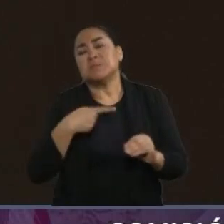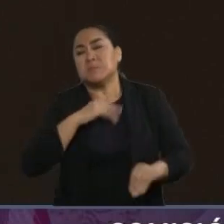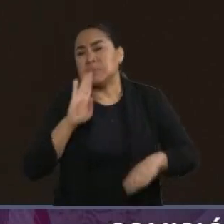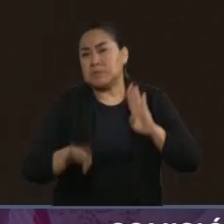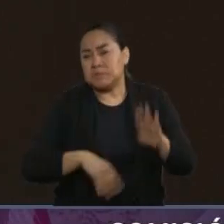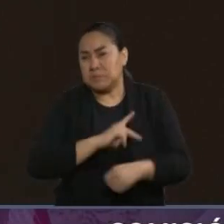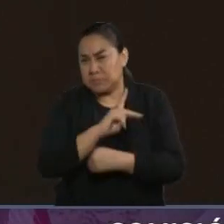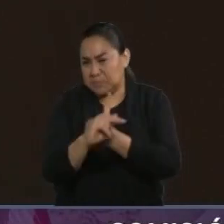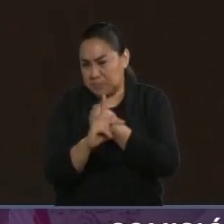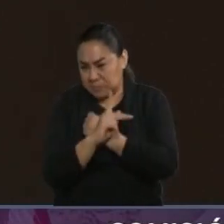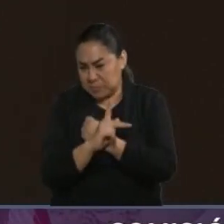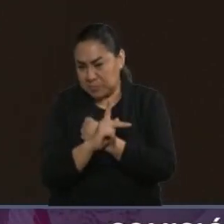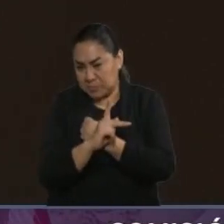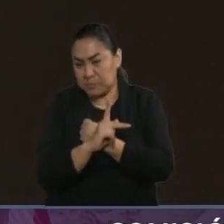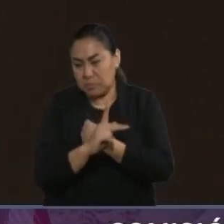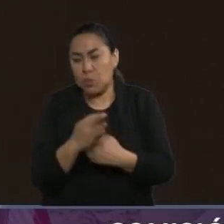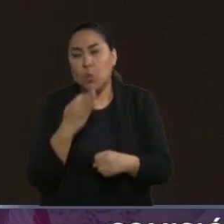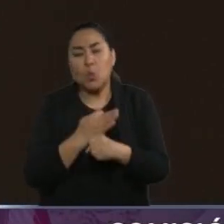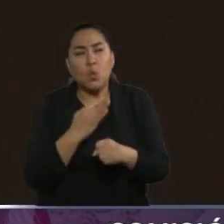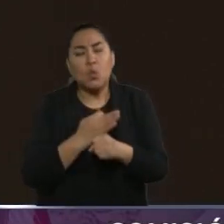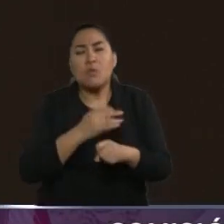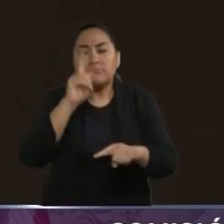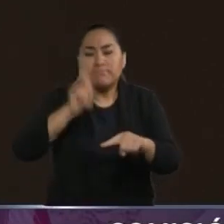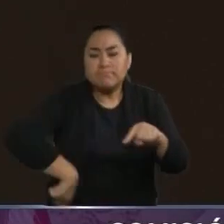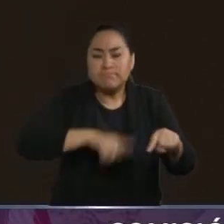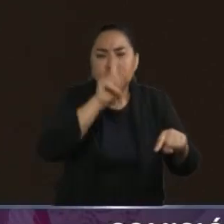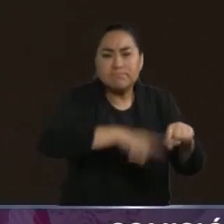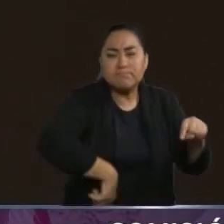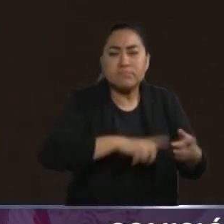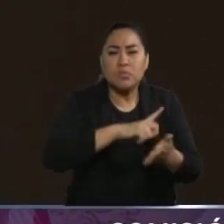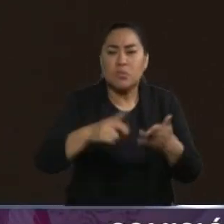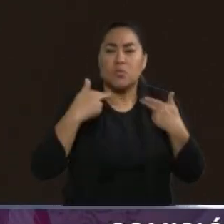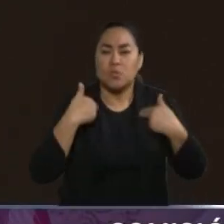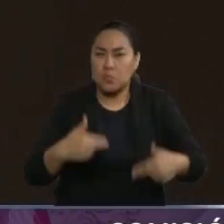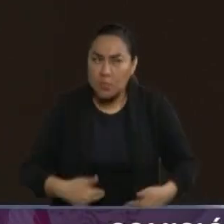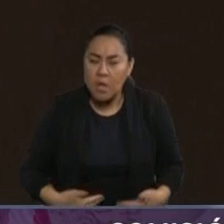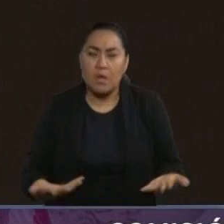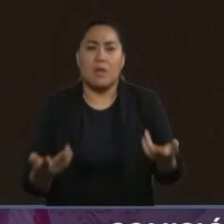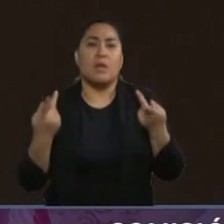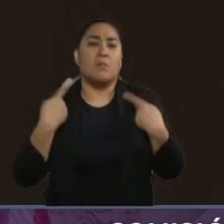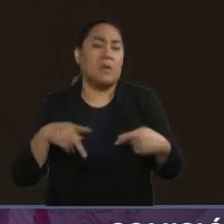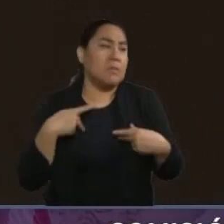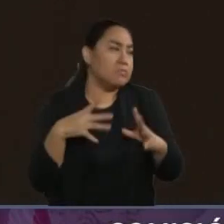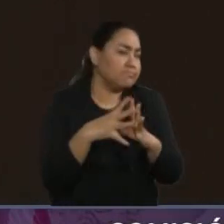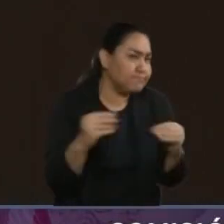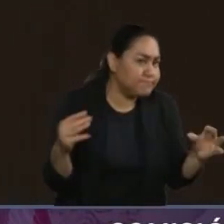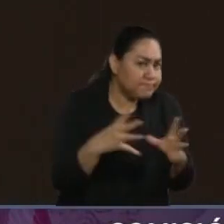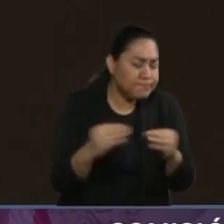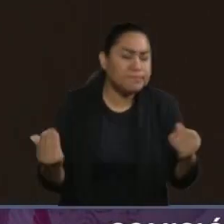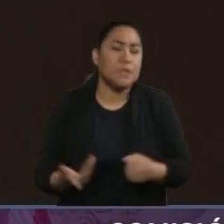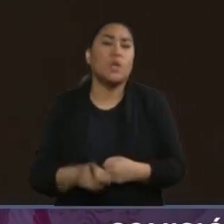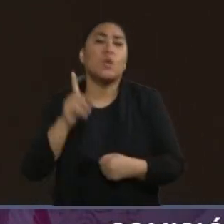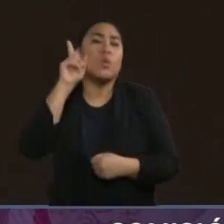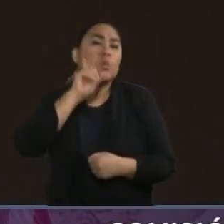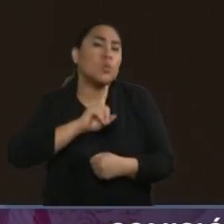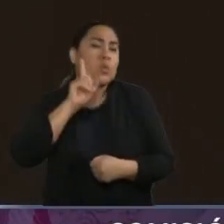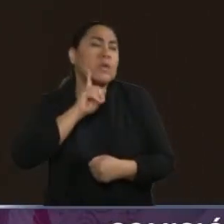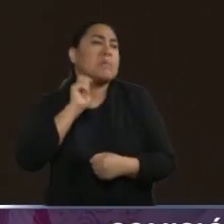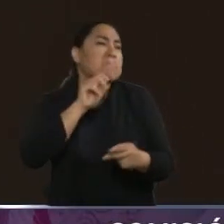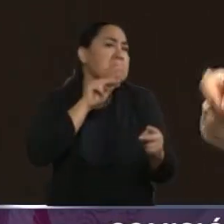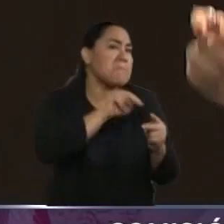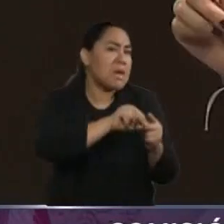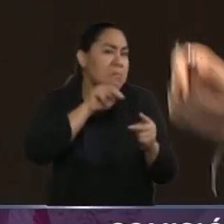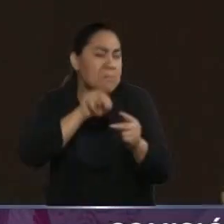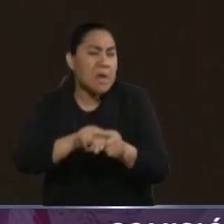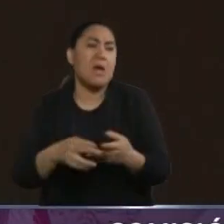a las que a todas se les han violado sus derechos humanos por las personas desaparecidas por las mujeres asesinadas por